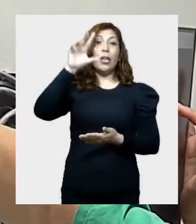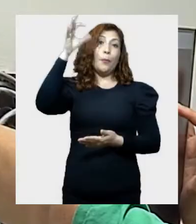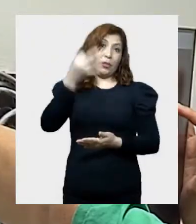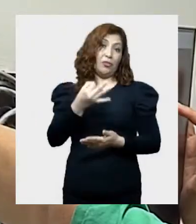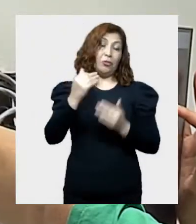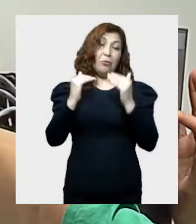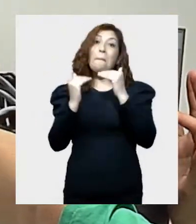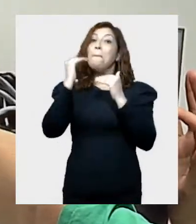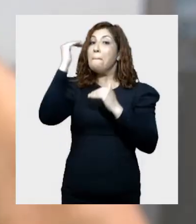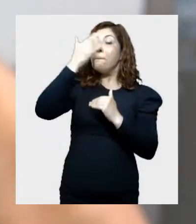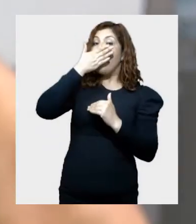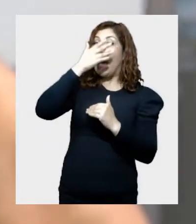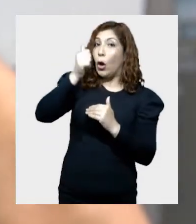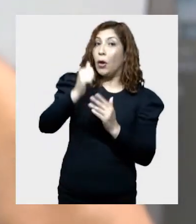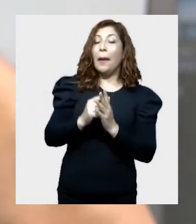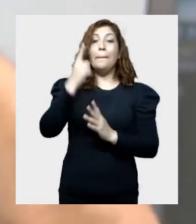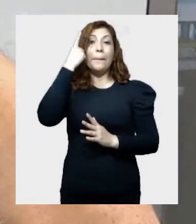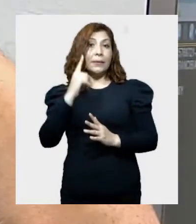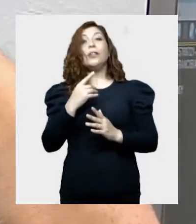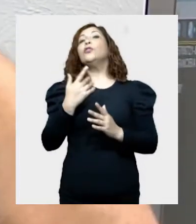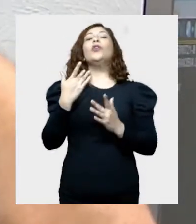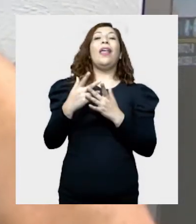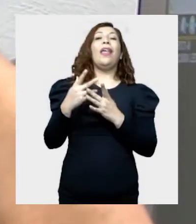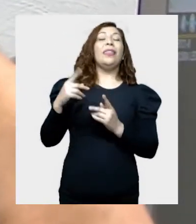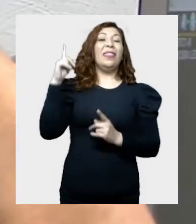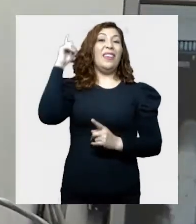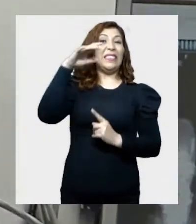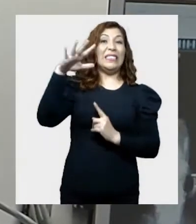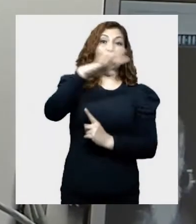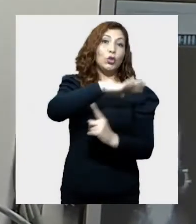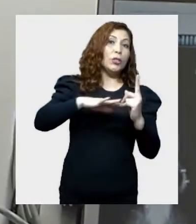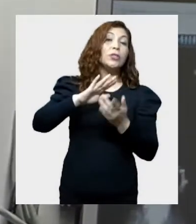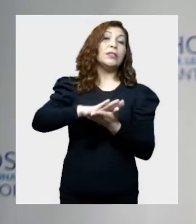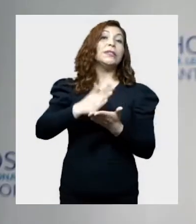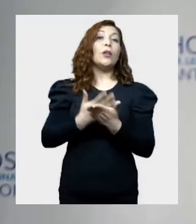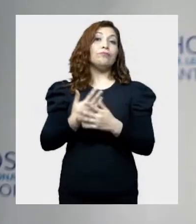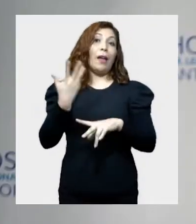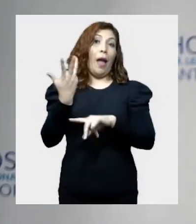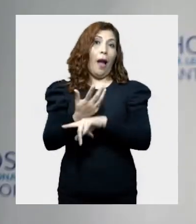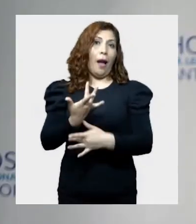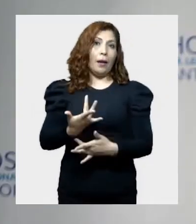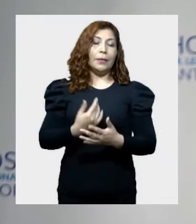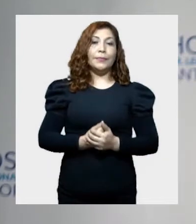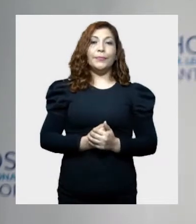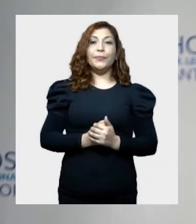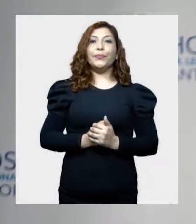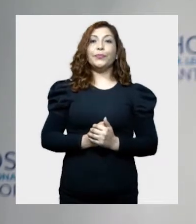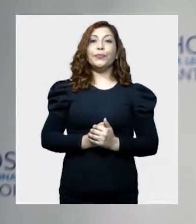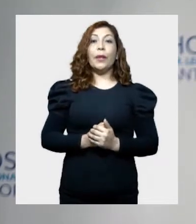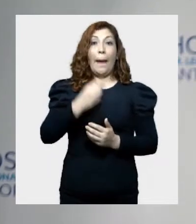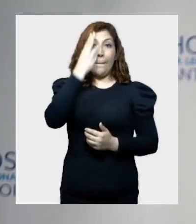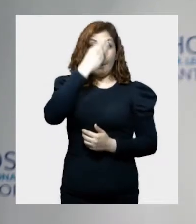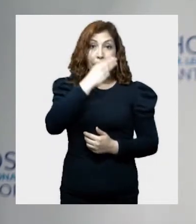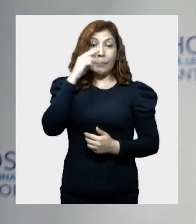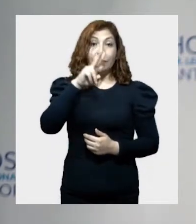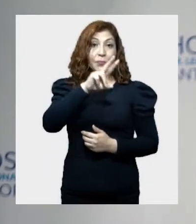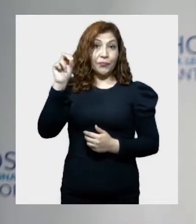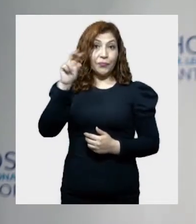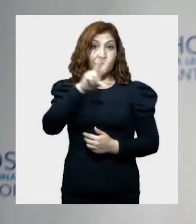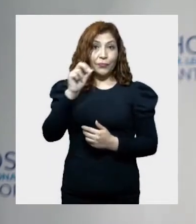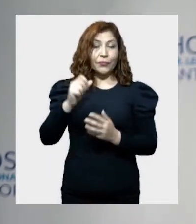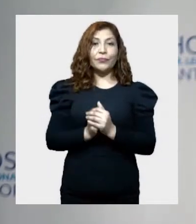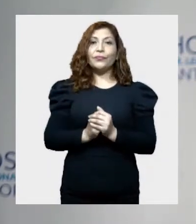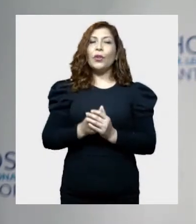mejora considerable tomando en cuenta el difícil escenario sanitario que enfrentamos. Hasta marzo del 2020,